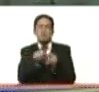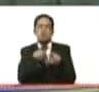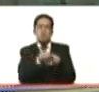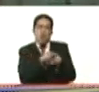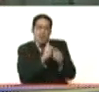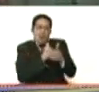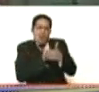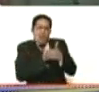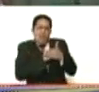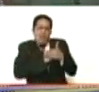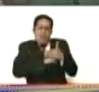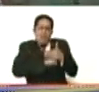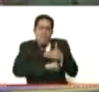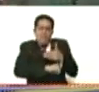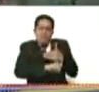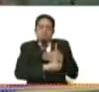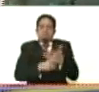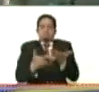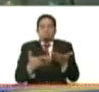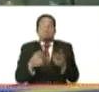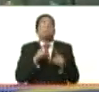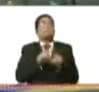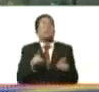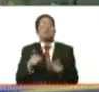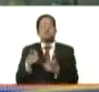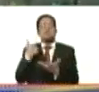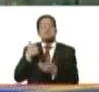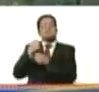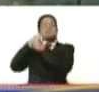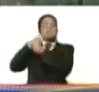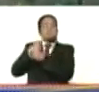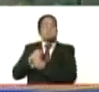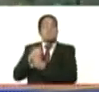febrero. Pero qué esperanza tan grande,